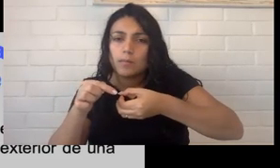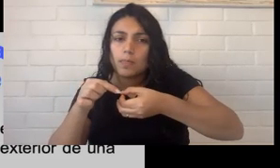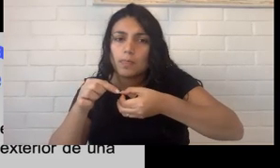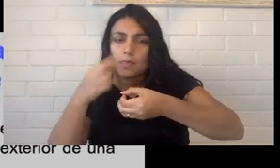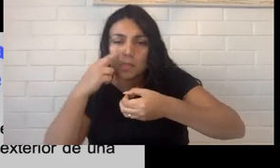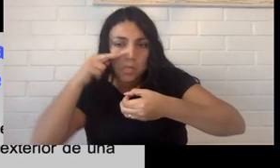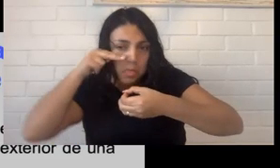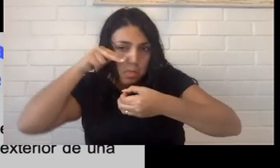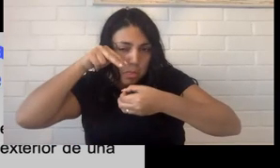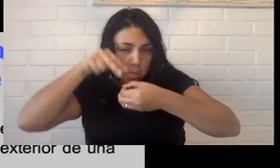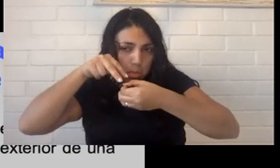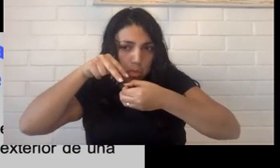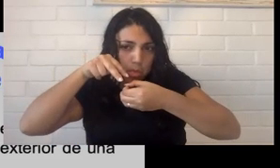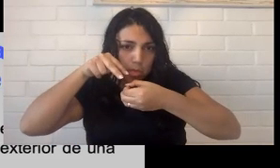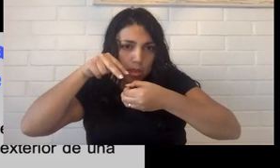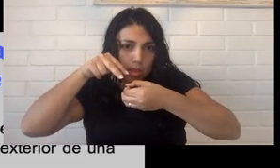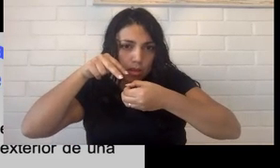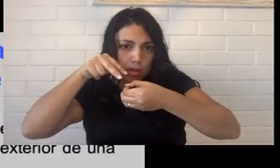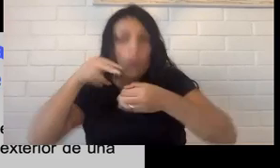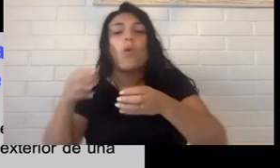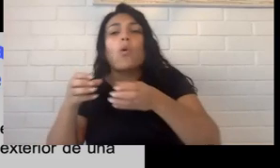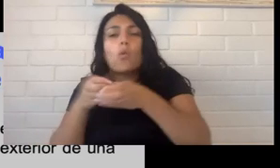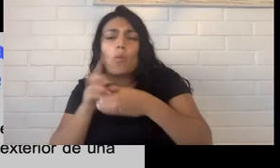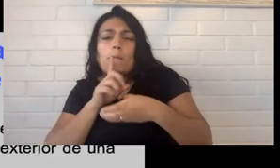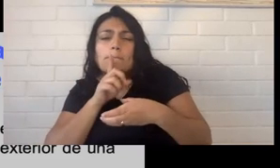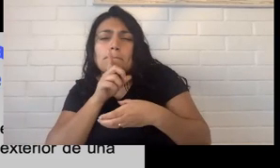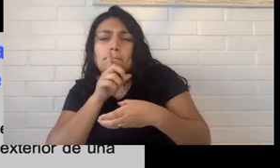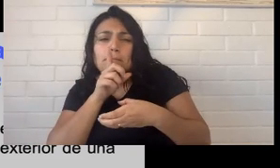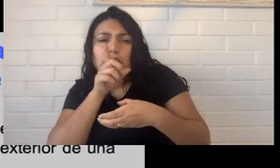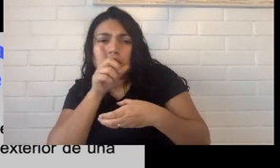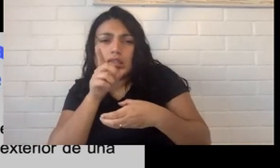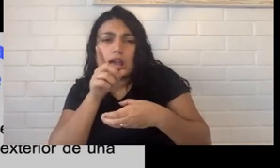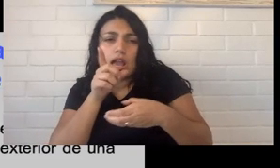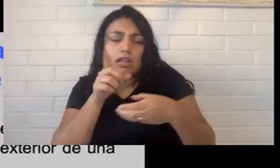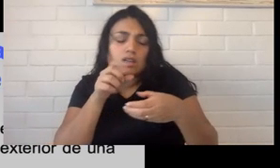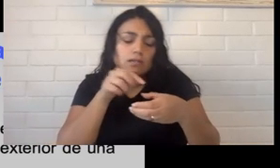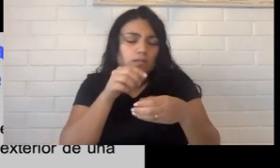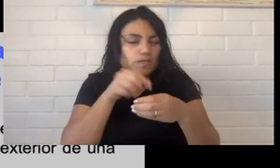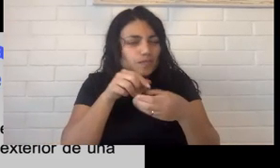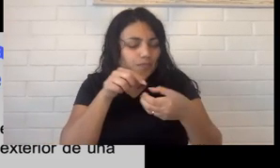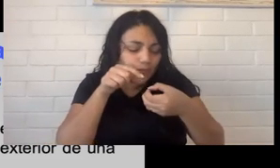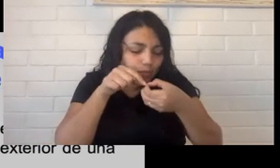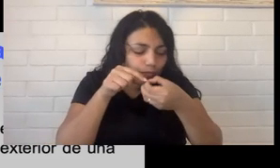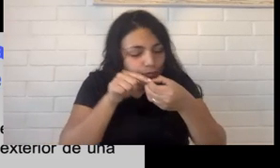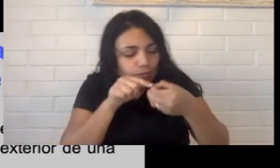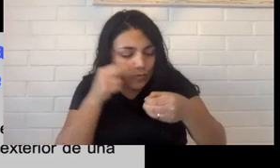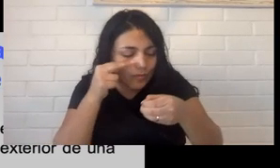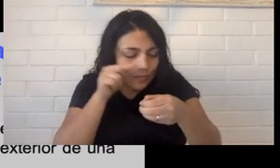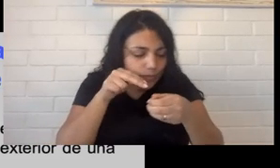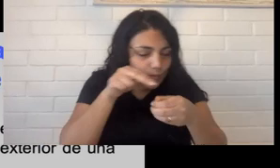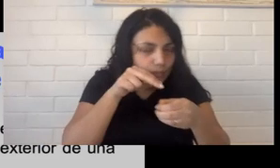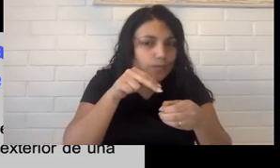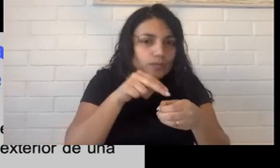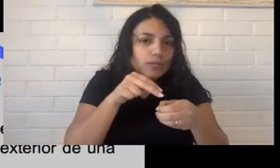permite visualizar en un equipo especial que puede llamarse osciloscopio un